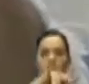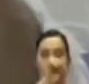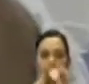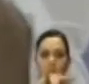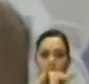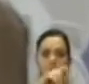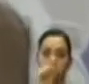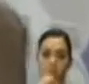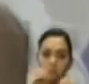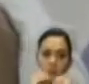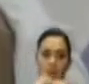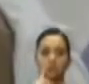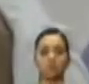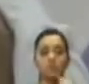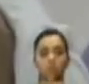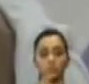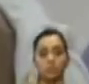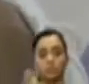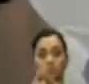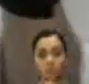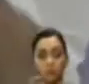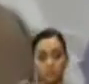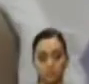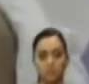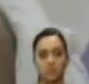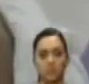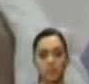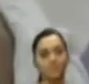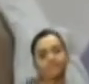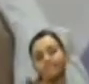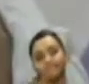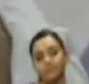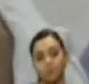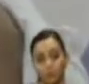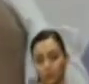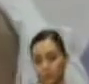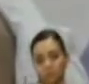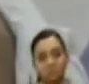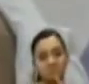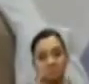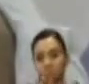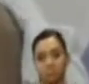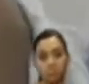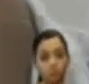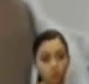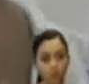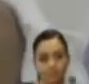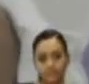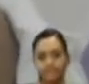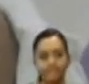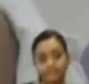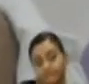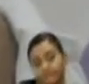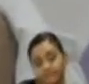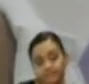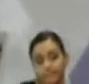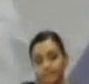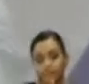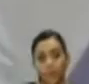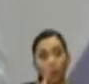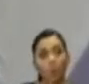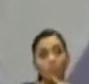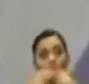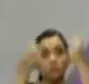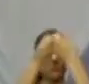monetario es el tipo de cambio. Y eso lo perdimos con la dolarización. Esto jefe en estos momentos, frente a choques externos, ¿no?